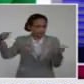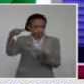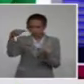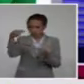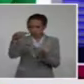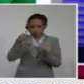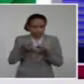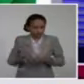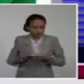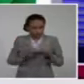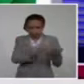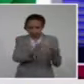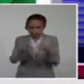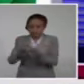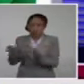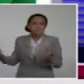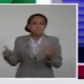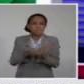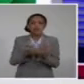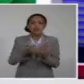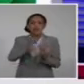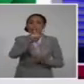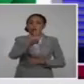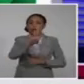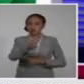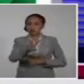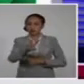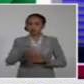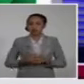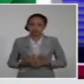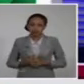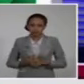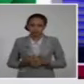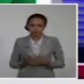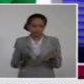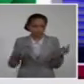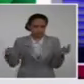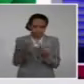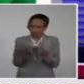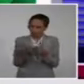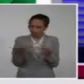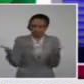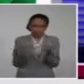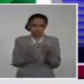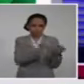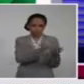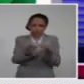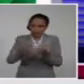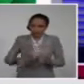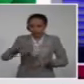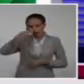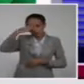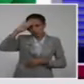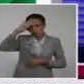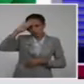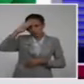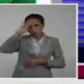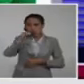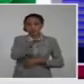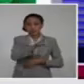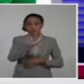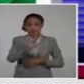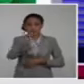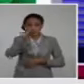autóctonos, 1.042. Predomina la transmisión autóctona en nuestro país. Se diagnosticaron 18